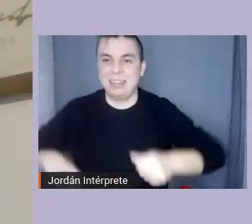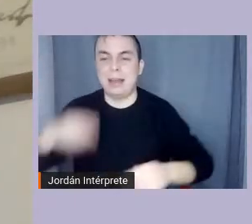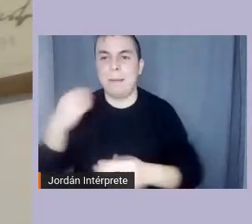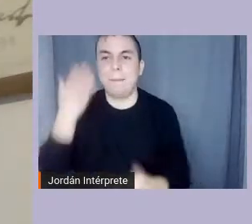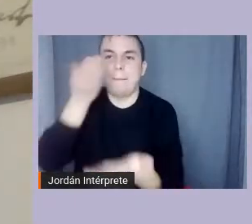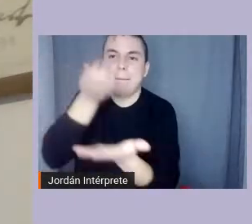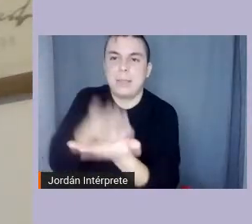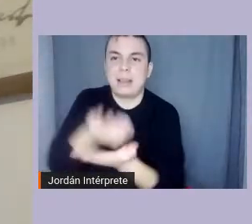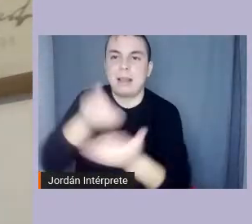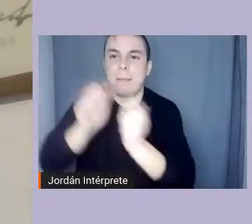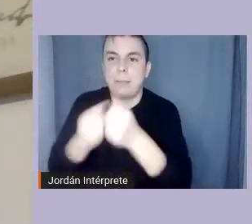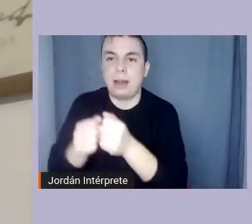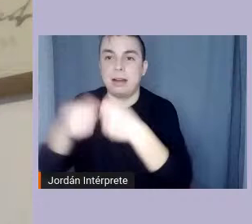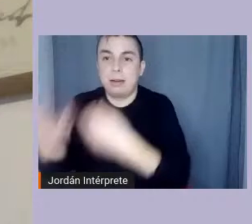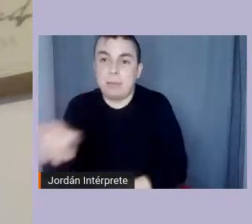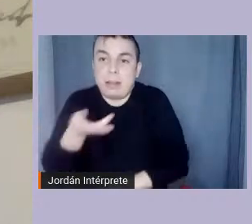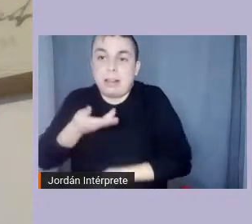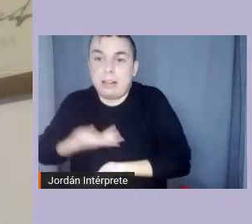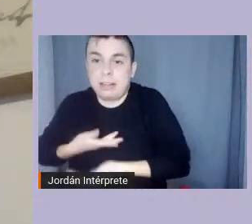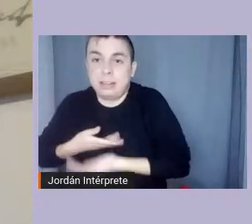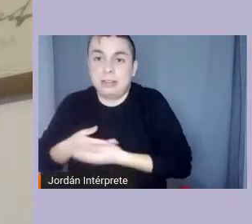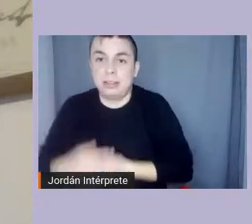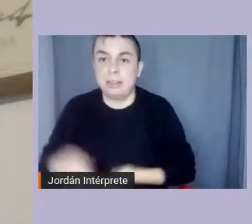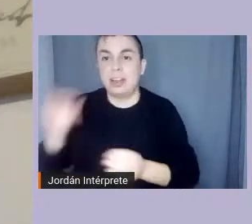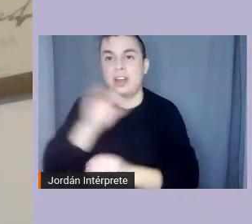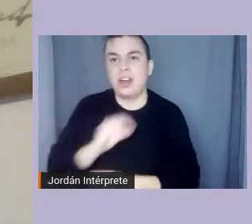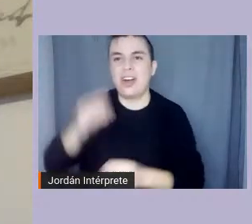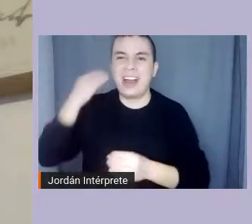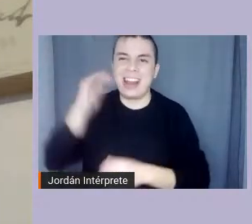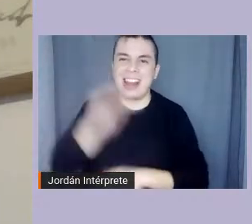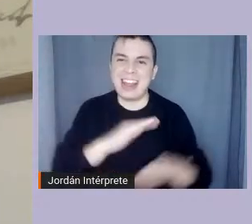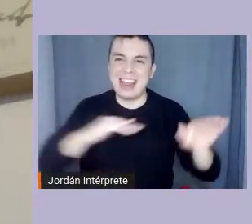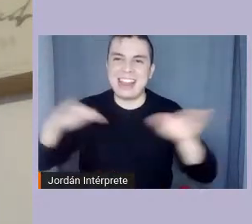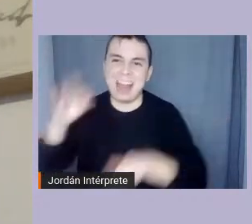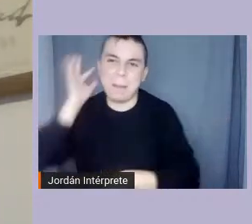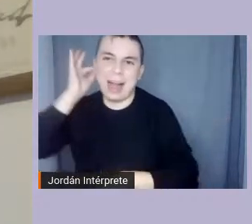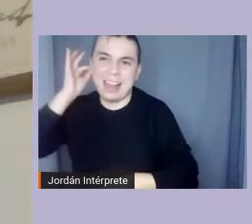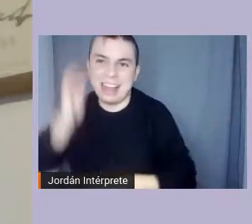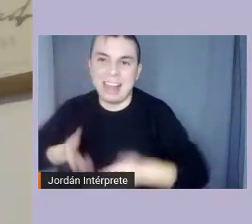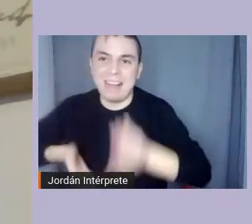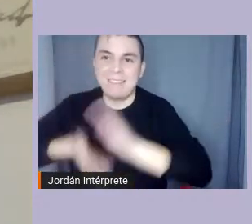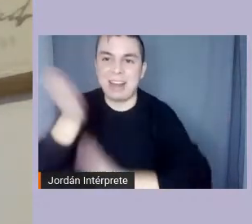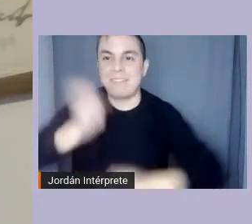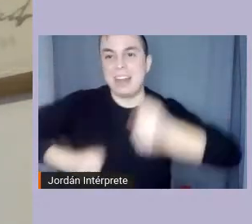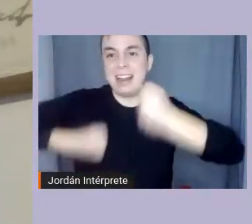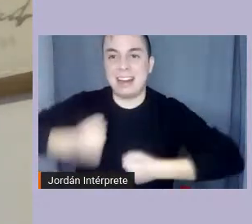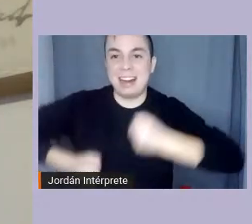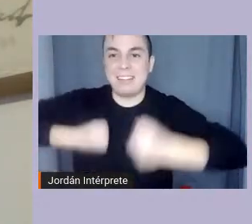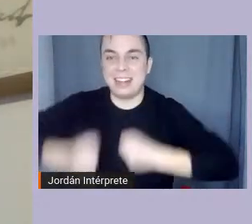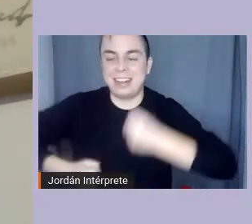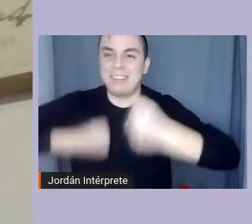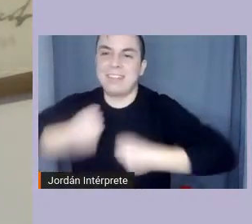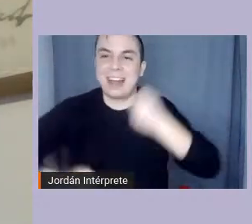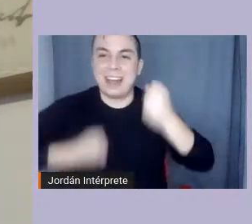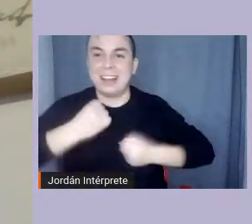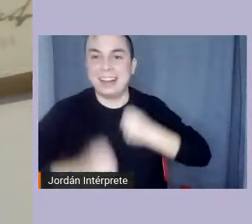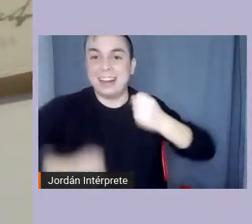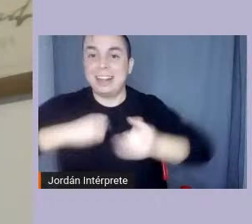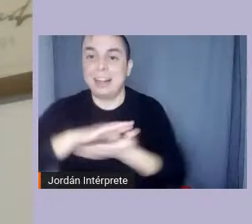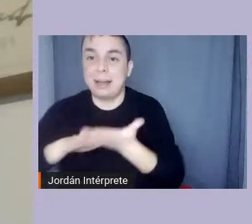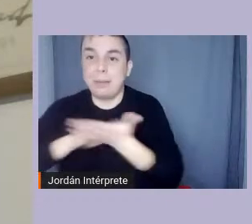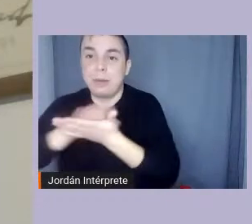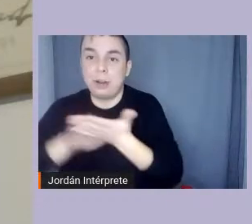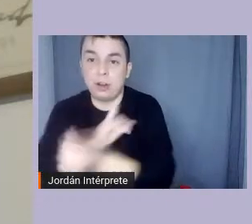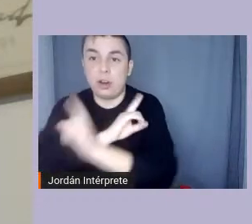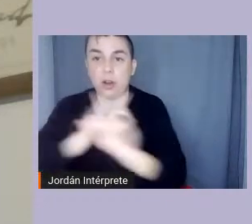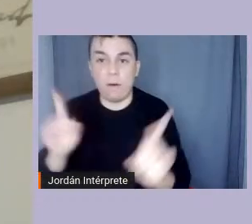pan, no les dan. La niña María ha salido en el baile, baila que baila que baila, y